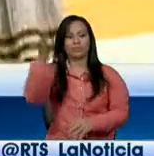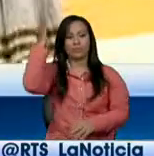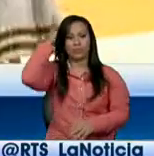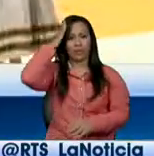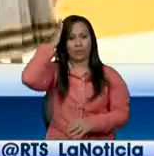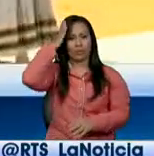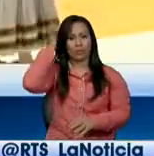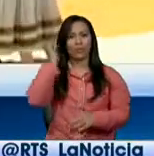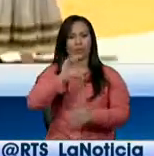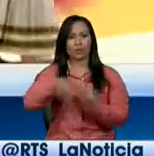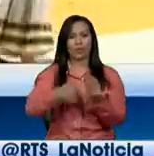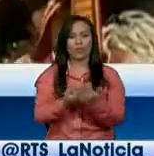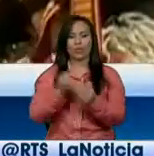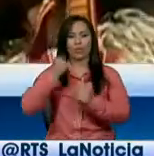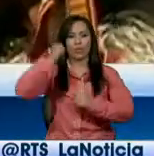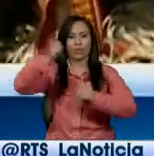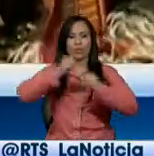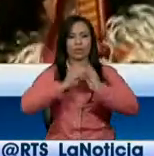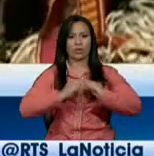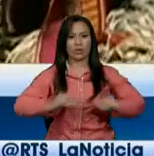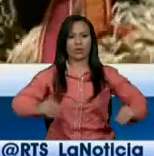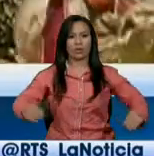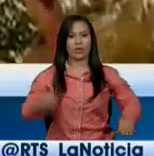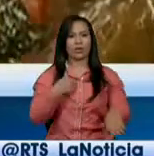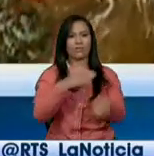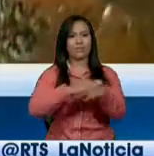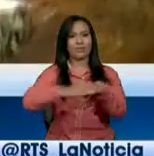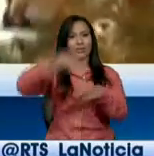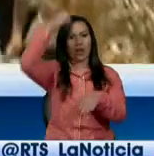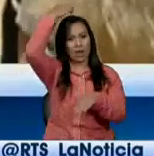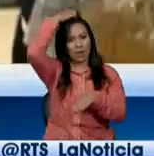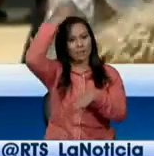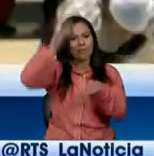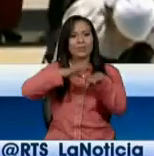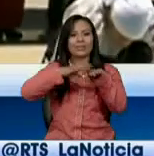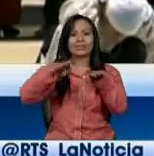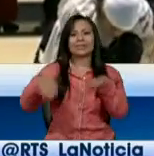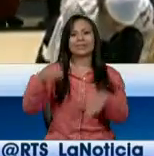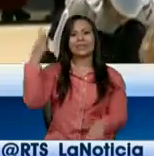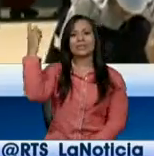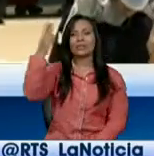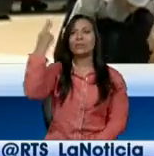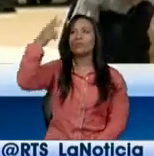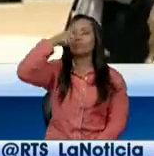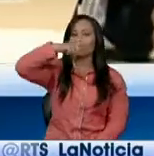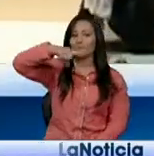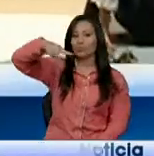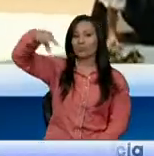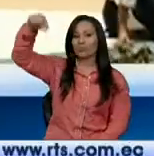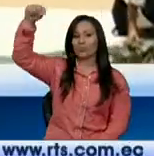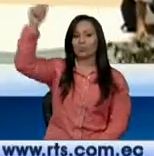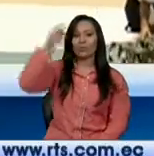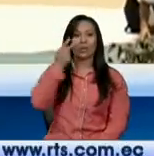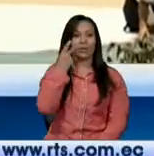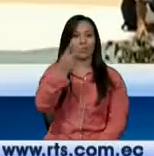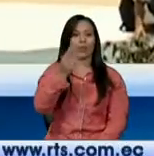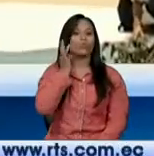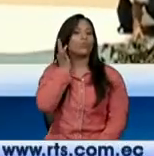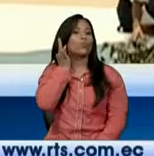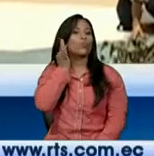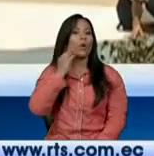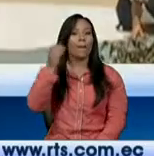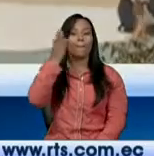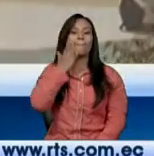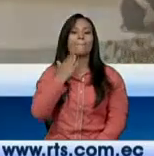poder de la tierra, de la pacha, invita a la princesa y a la luna a una celebración. La mujer de blanco representa la luna, ella es la luna,